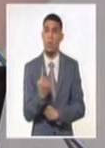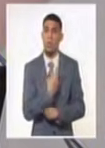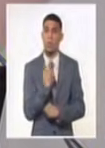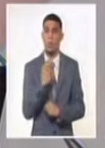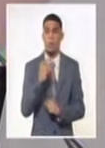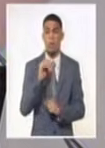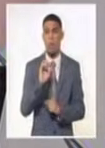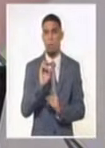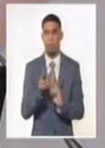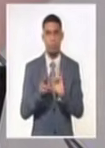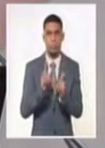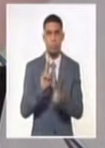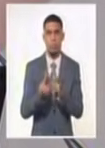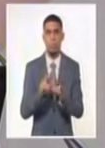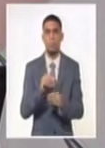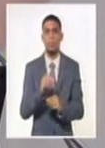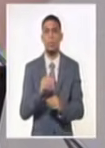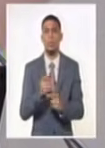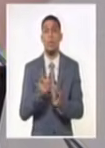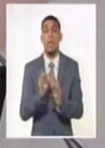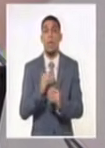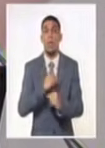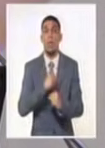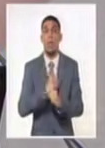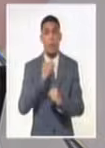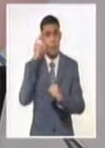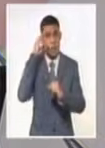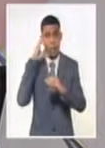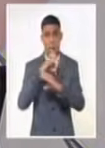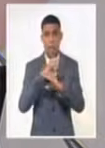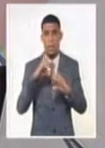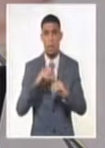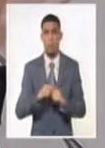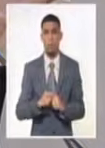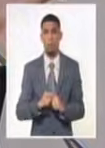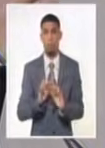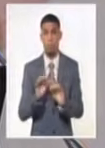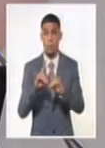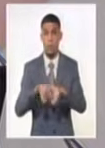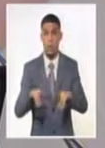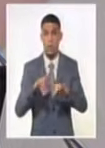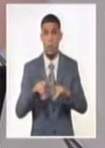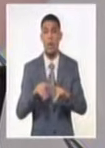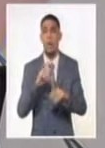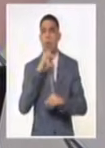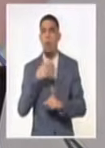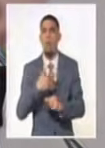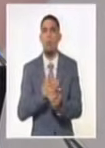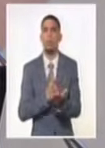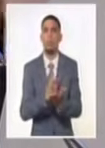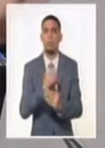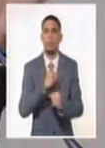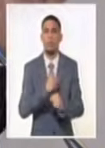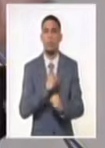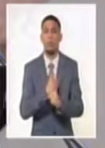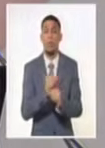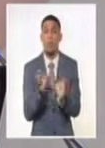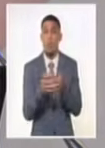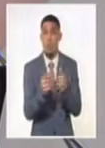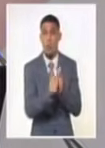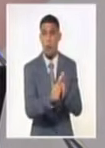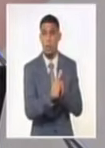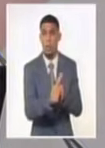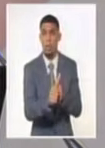tema del trabajo de la ciencia, lo acabamos de ver como una universidad, pero también este grupo, nuestro asesor Genufre, que trabaja tanto con